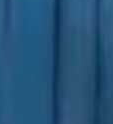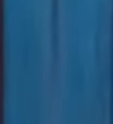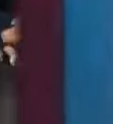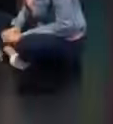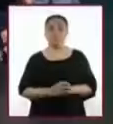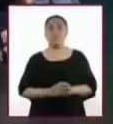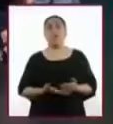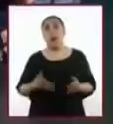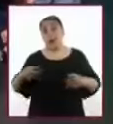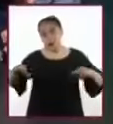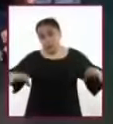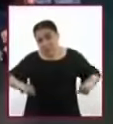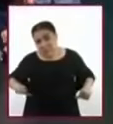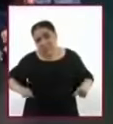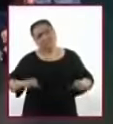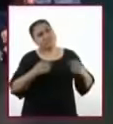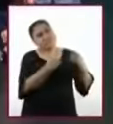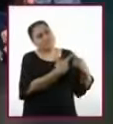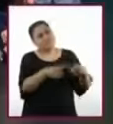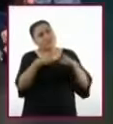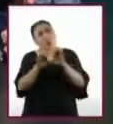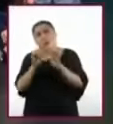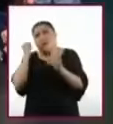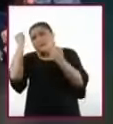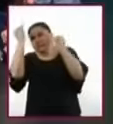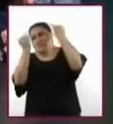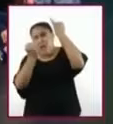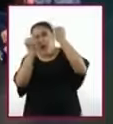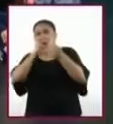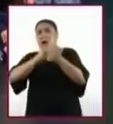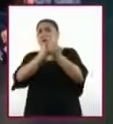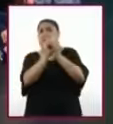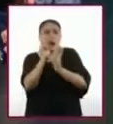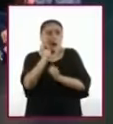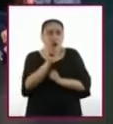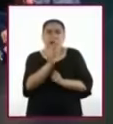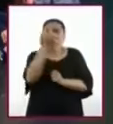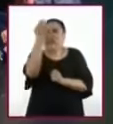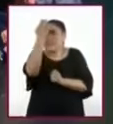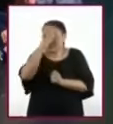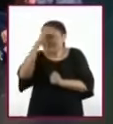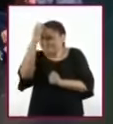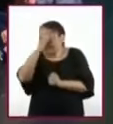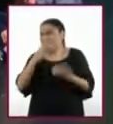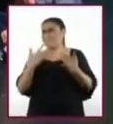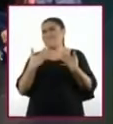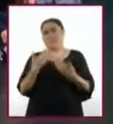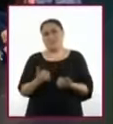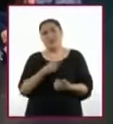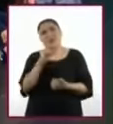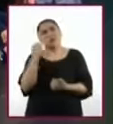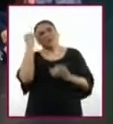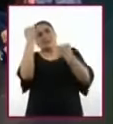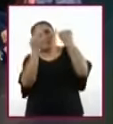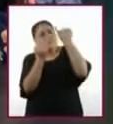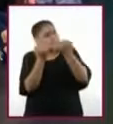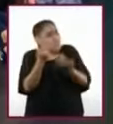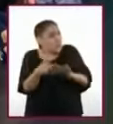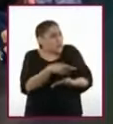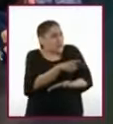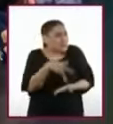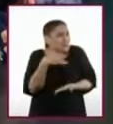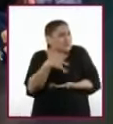Toda actividad creativa nos deja experiencias, nos genera reflexiones, así que díganme, ¿qué les inspiró esta